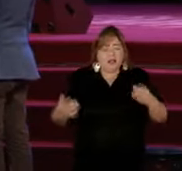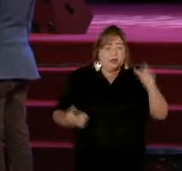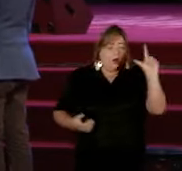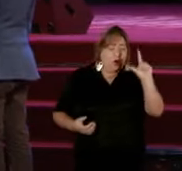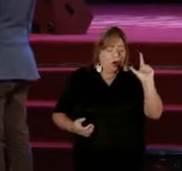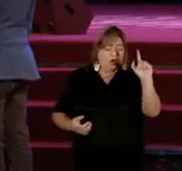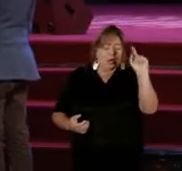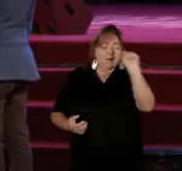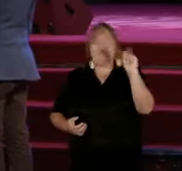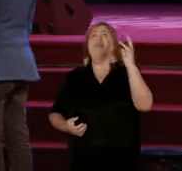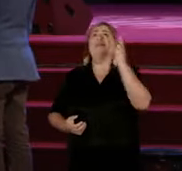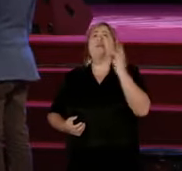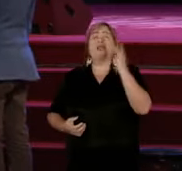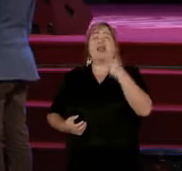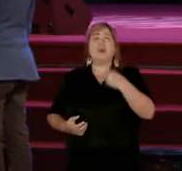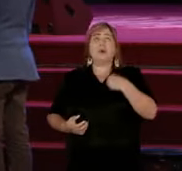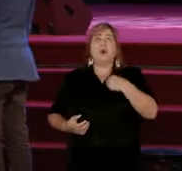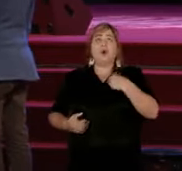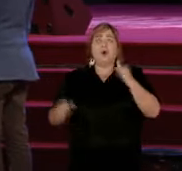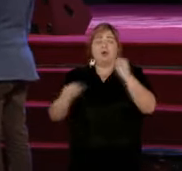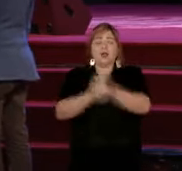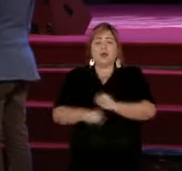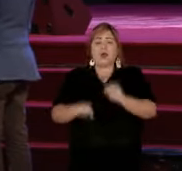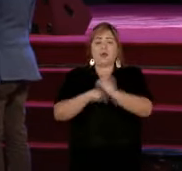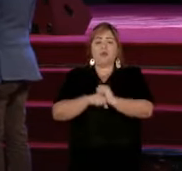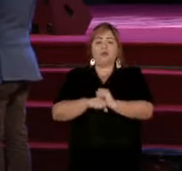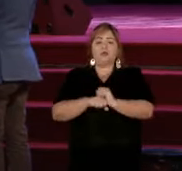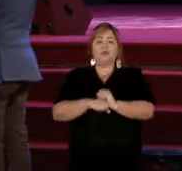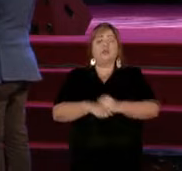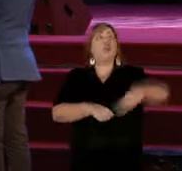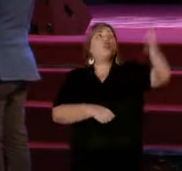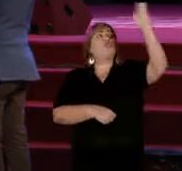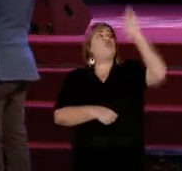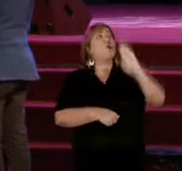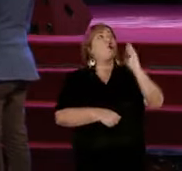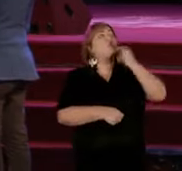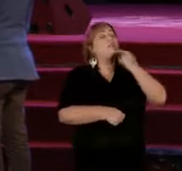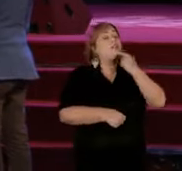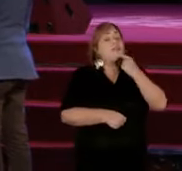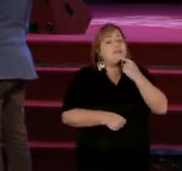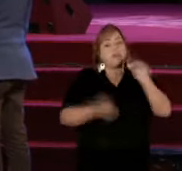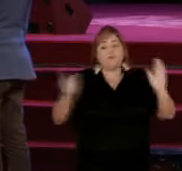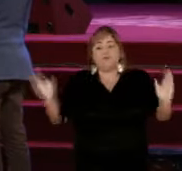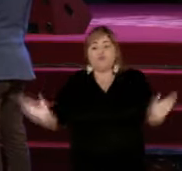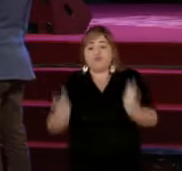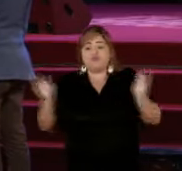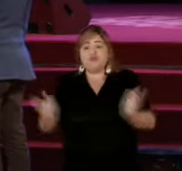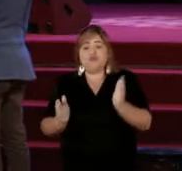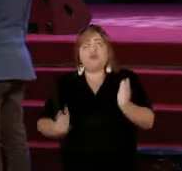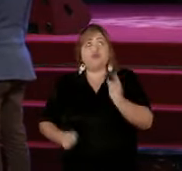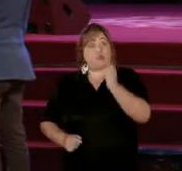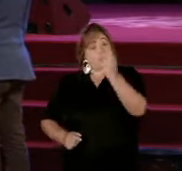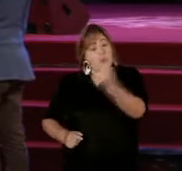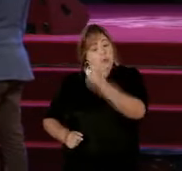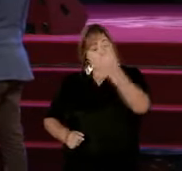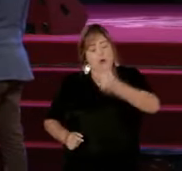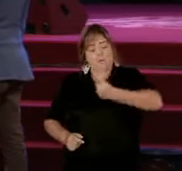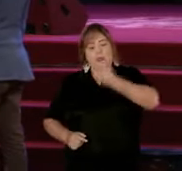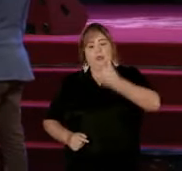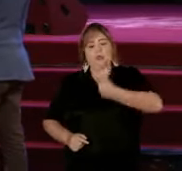miércoles. Pero no se trata de eso, Rafa. Se trata, ¿qué te dijo Dios? Esfuérzate y sé valiente. Y el miércoles Dios